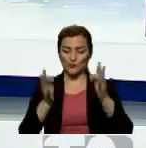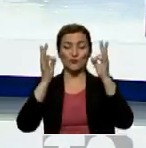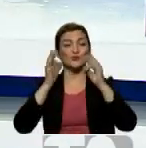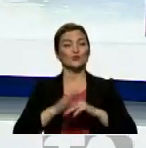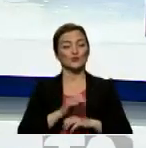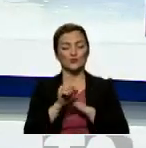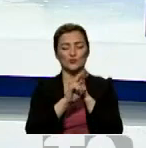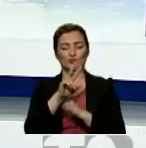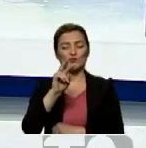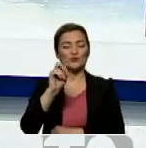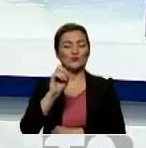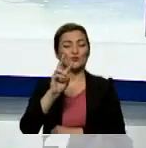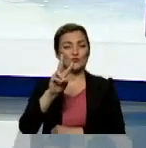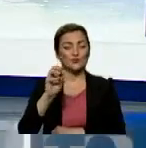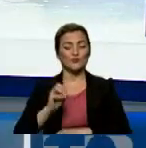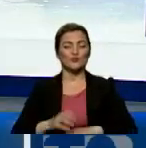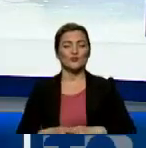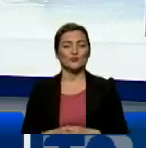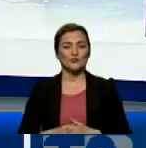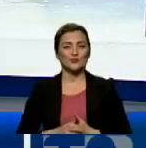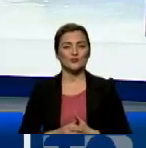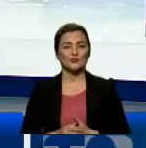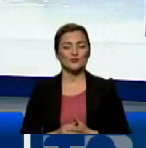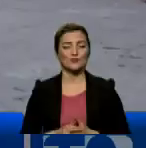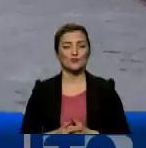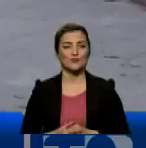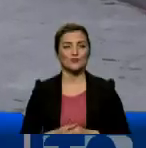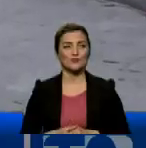carnavales 2020. Vamos a ver.